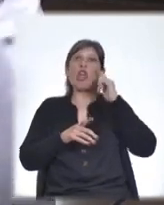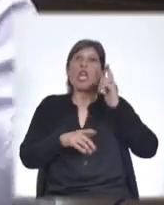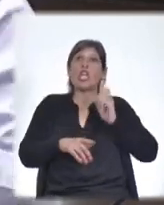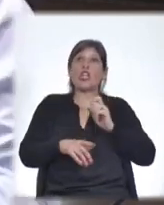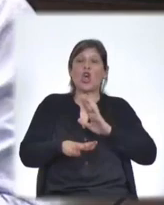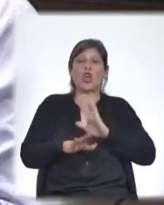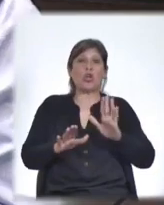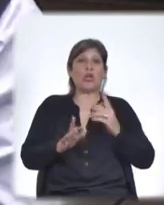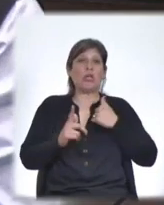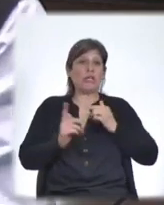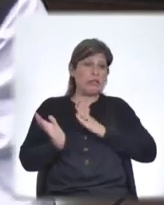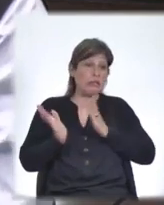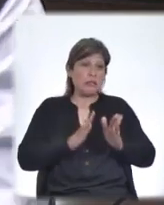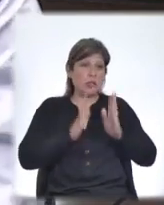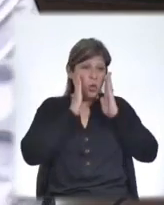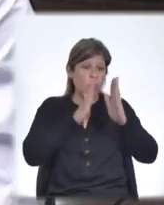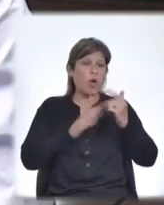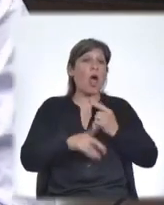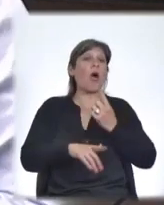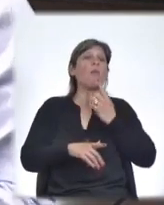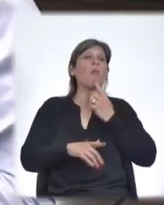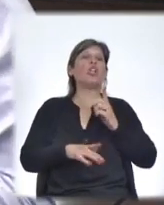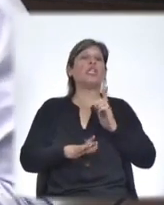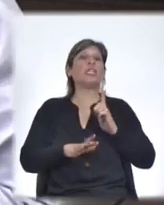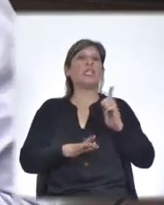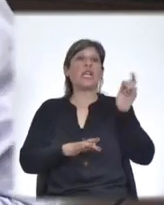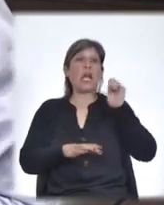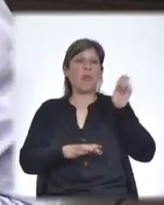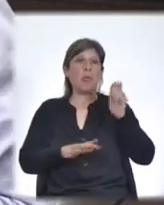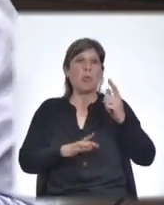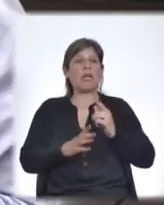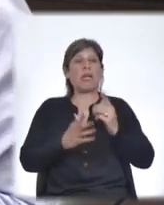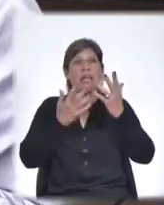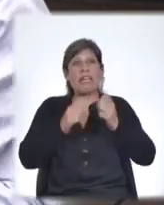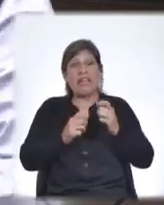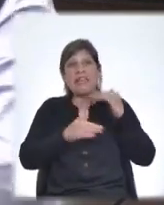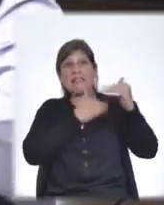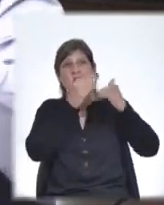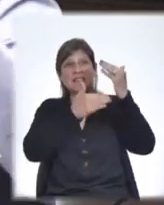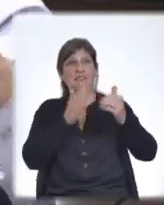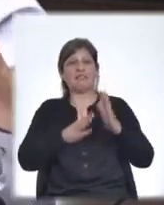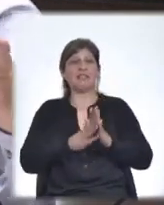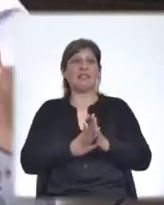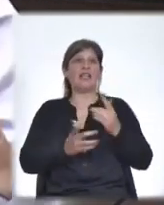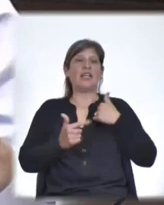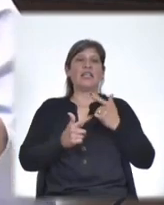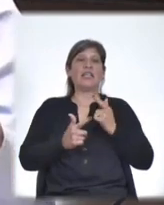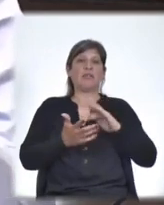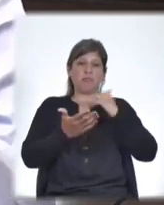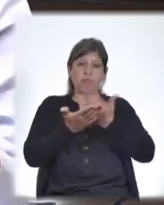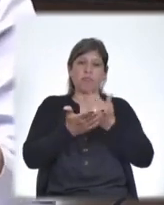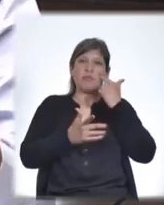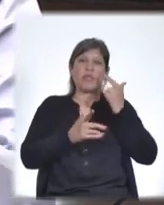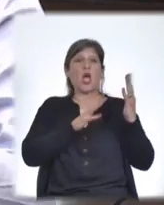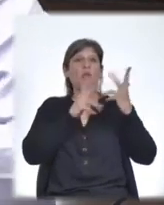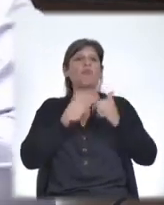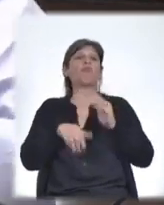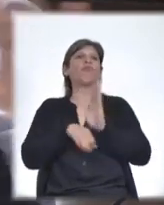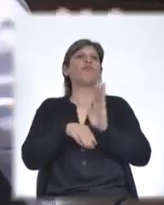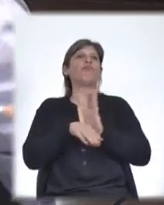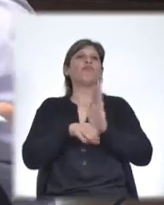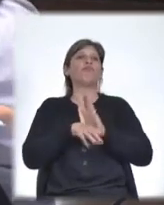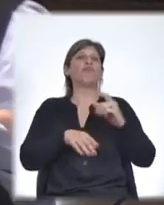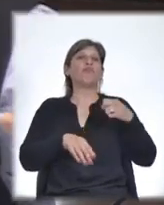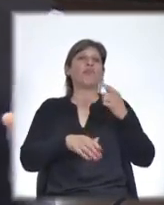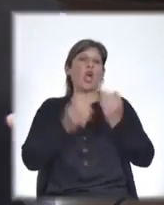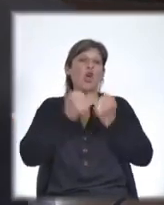está orientando las políticas públicas que se están desarrollando o que se pretenden desarrollar, se trata de poner como ordenador de la vida económica y social al